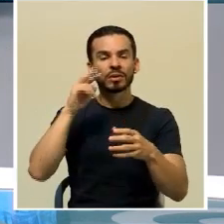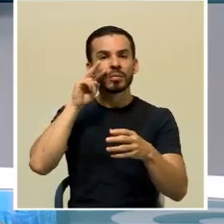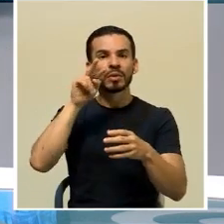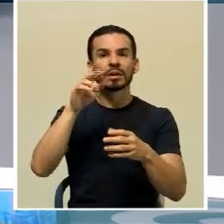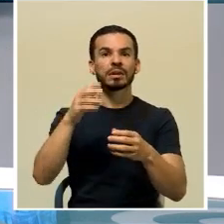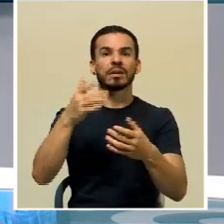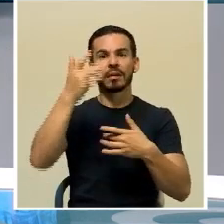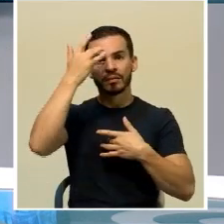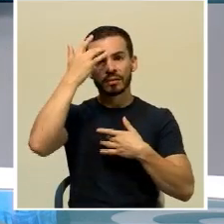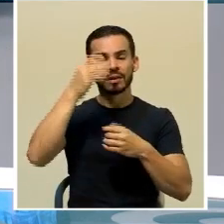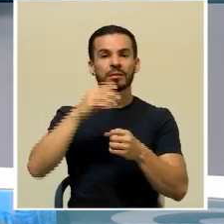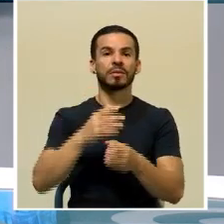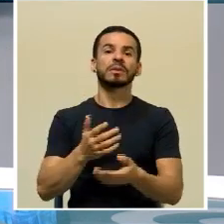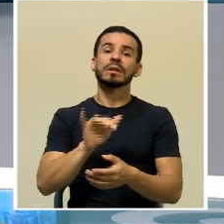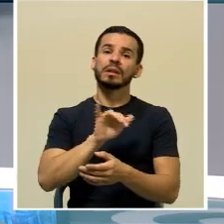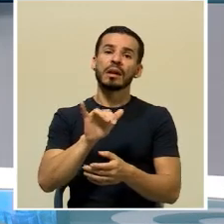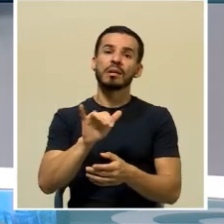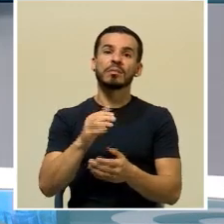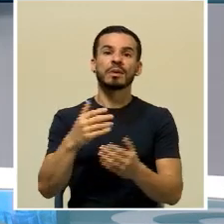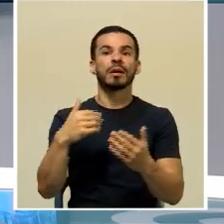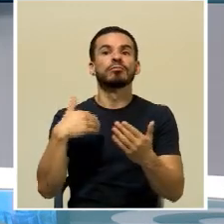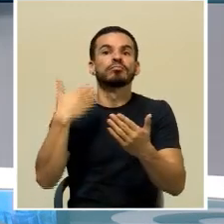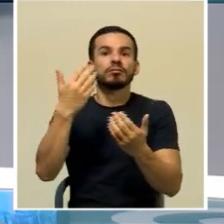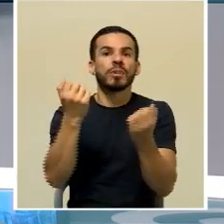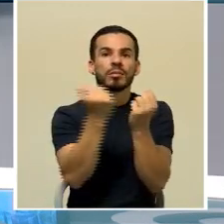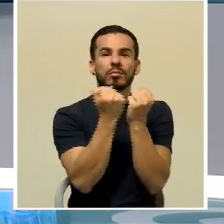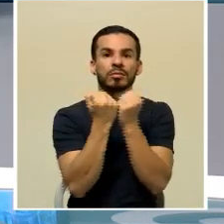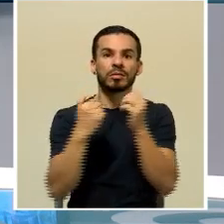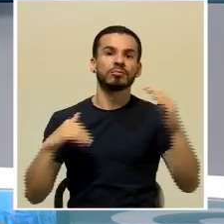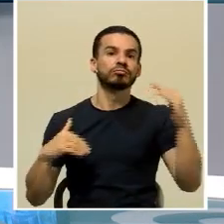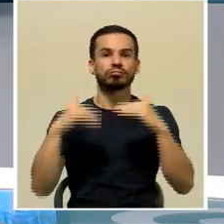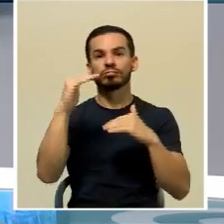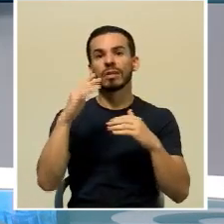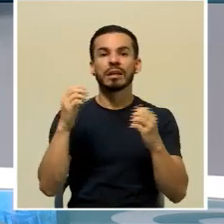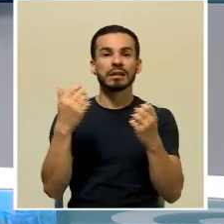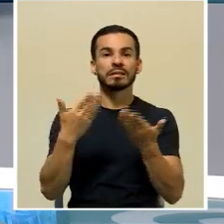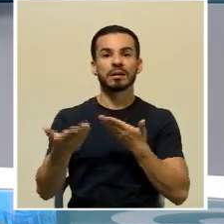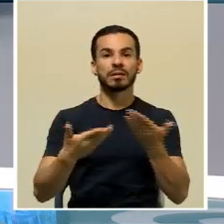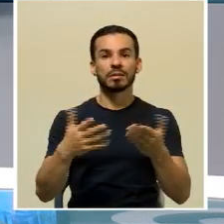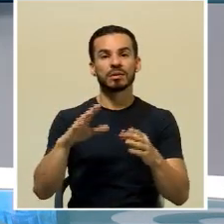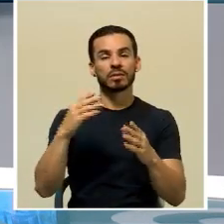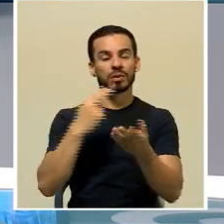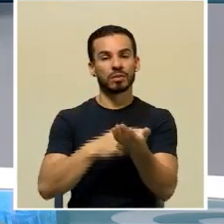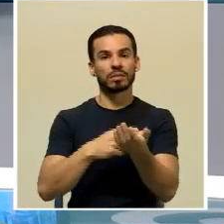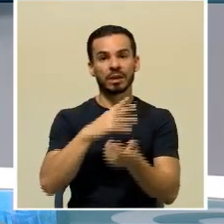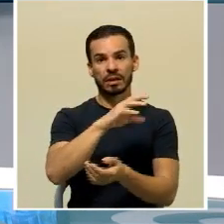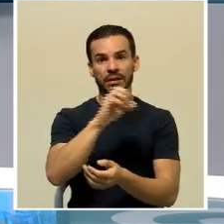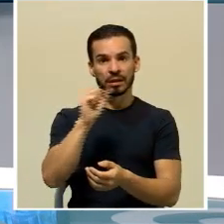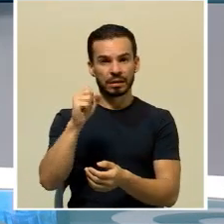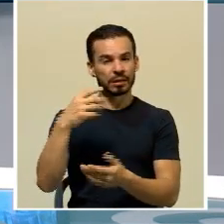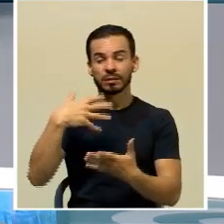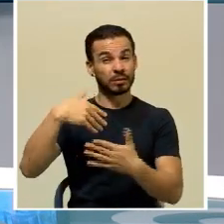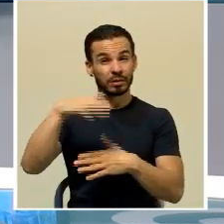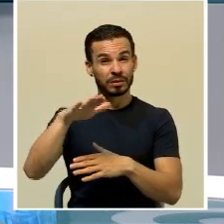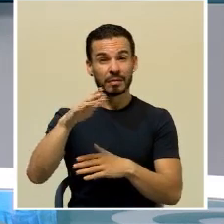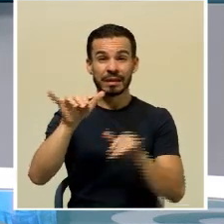de casos y la eventual saturación de servicios en los hospitales de la Caja. No se